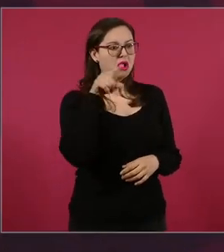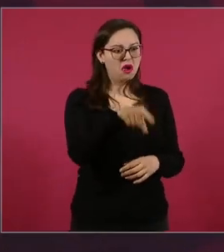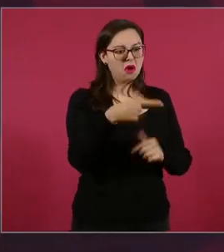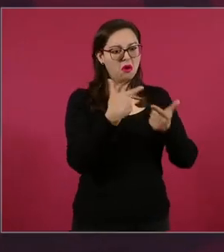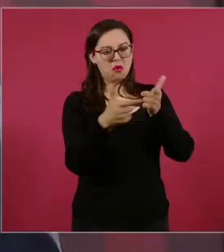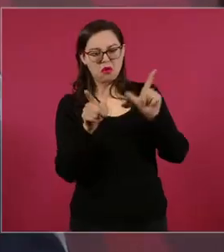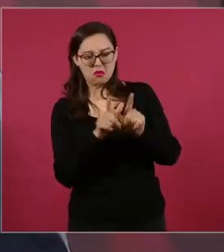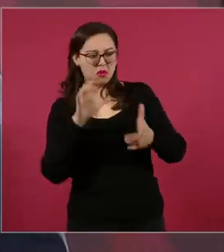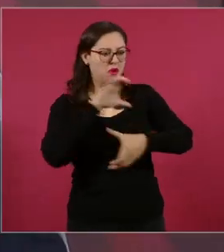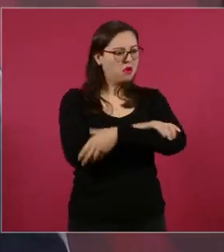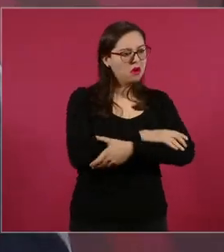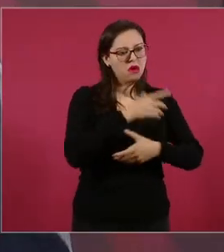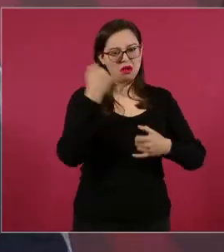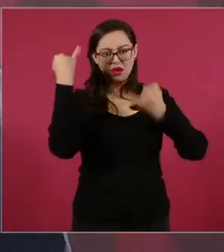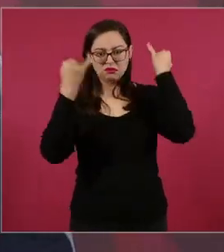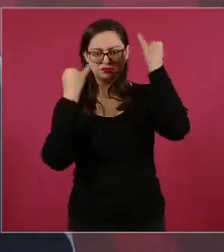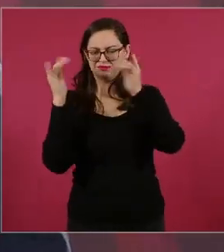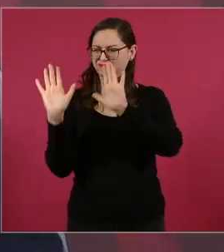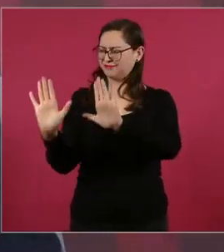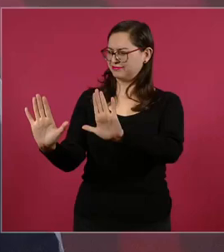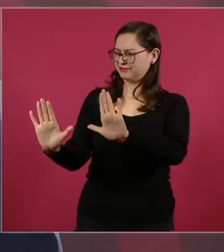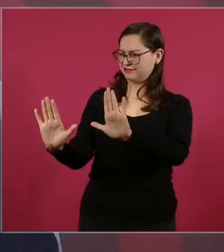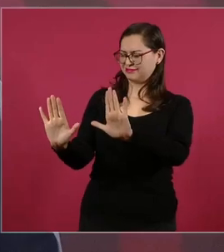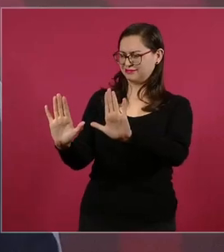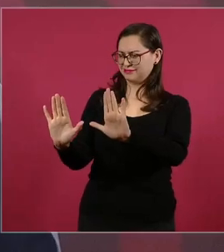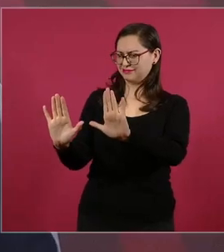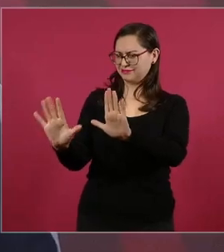¿por qué va a ser por coalición?